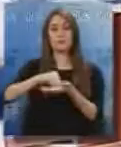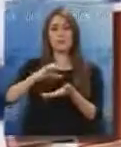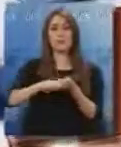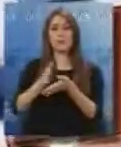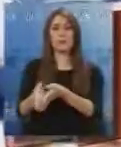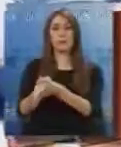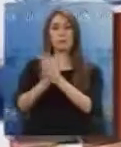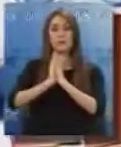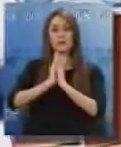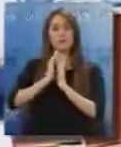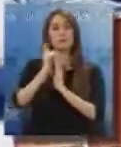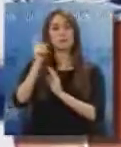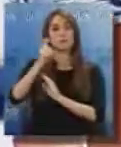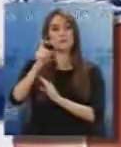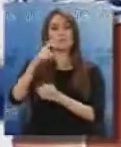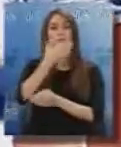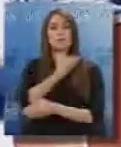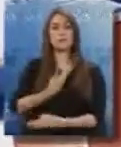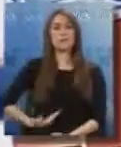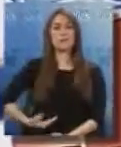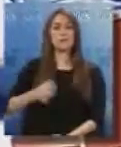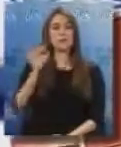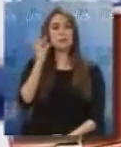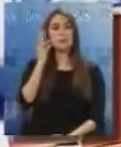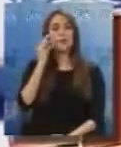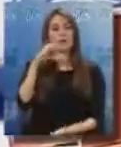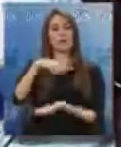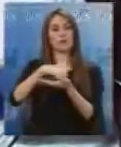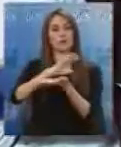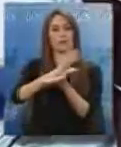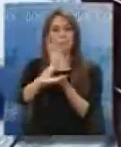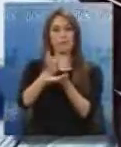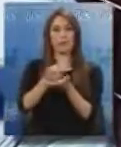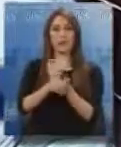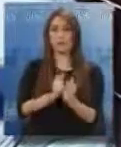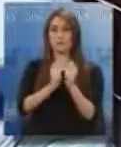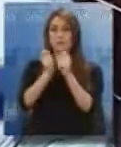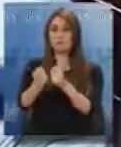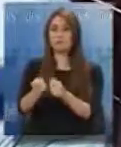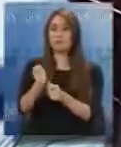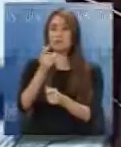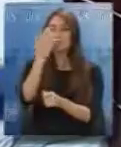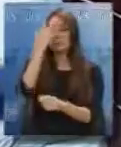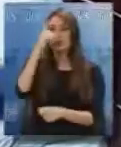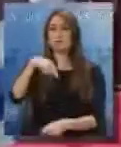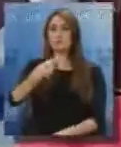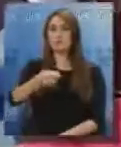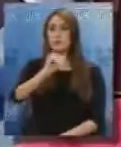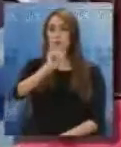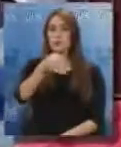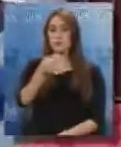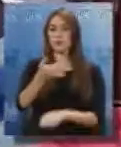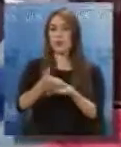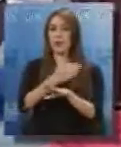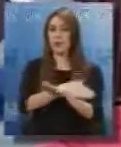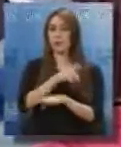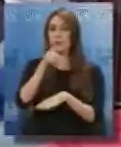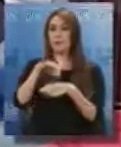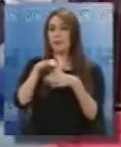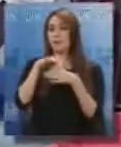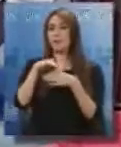pedido que será entregado a la presidenta de la asamblea nacional gabriela rivadeneira antes de la sesión que podría ser convocada para el jueves esto como fecha tentativa